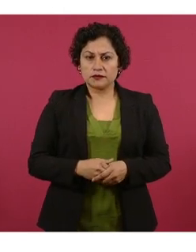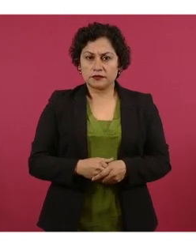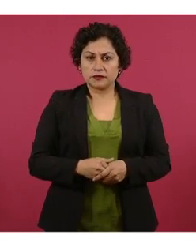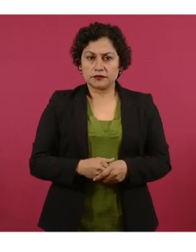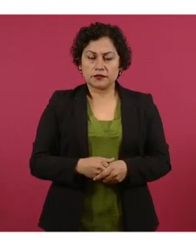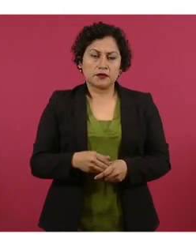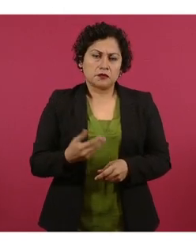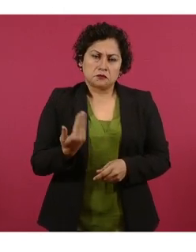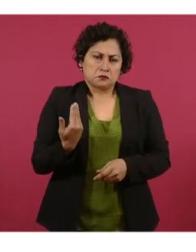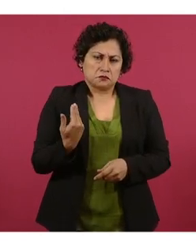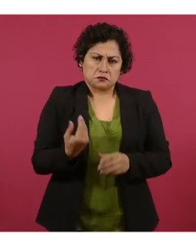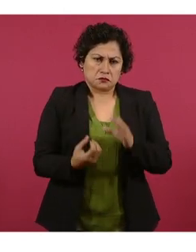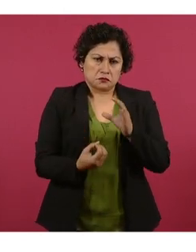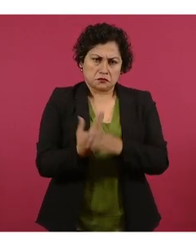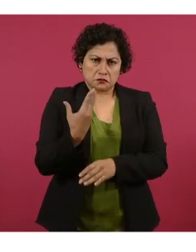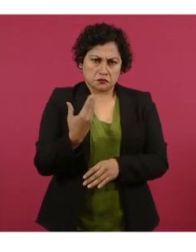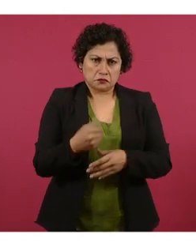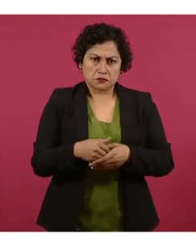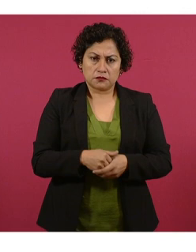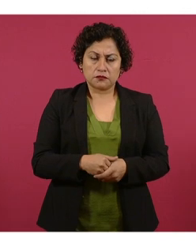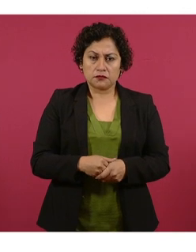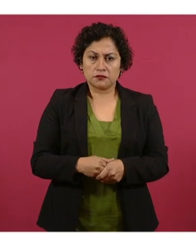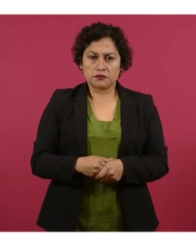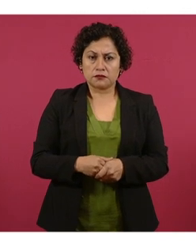Es nuevo.